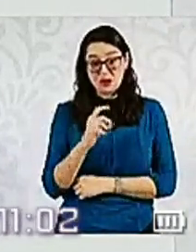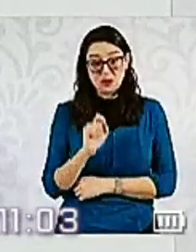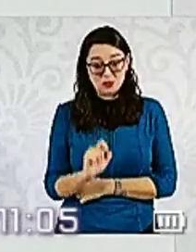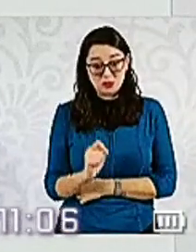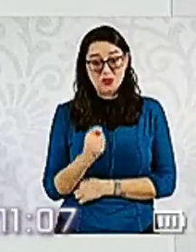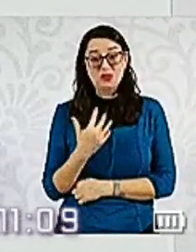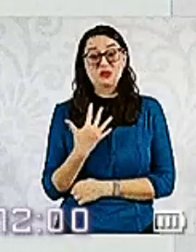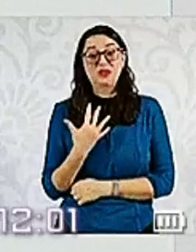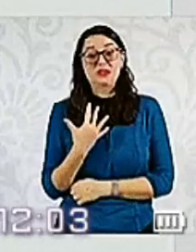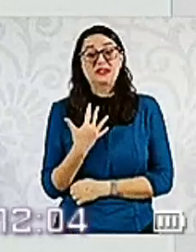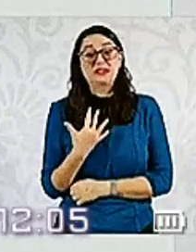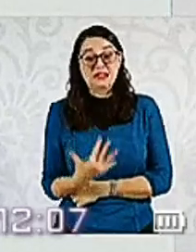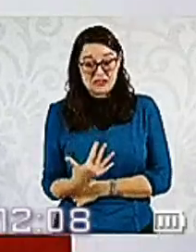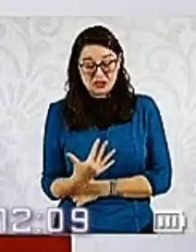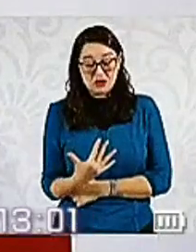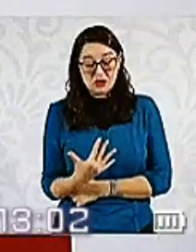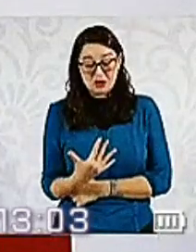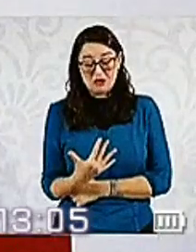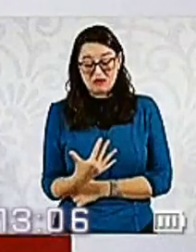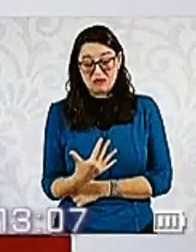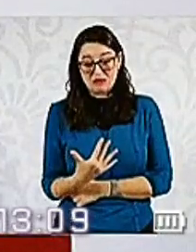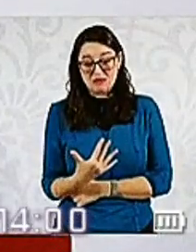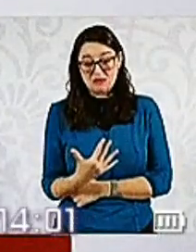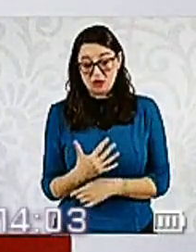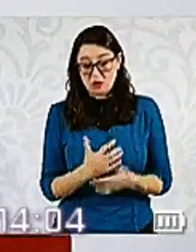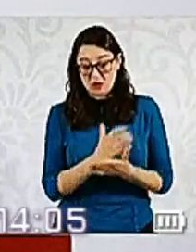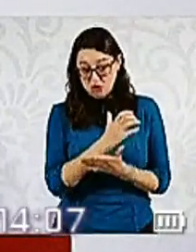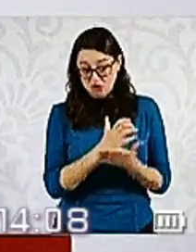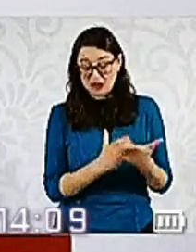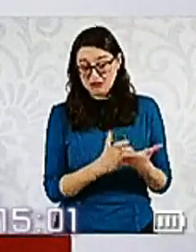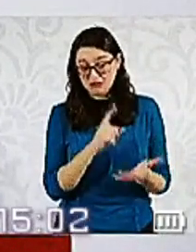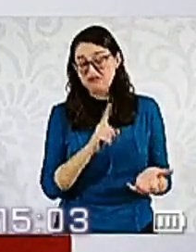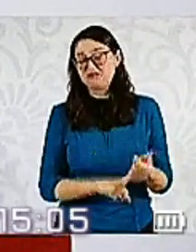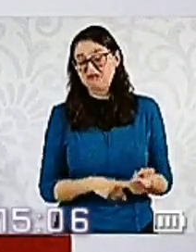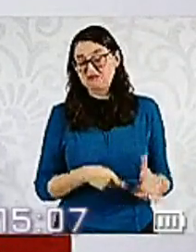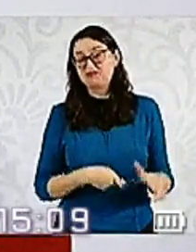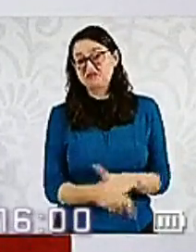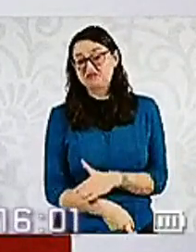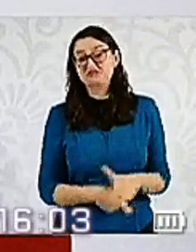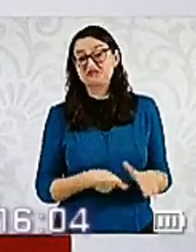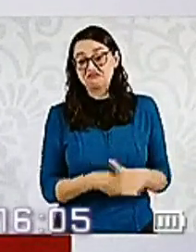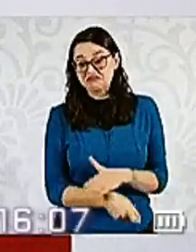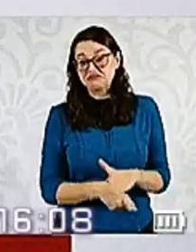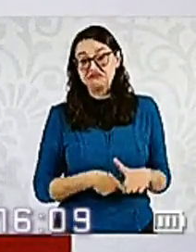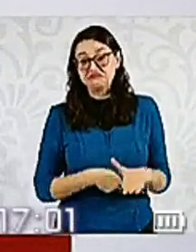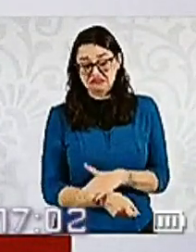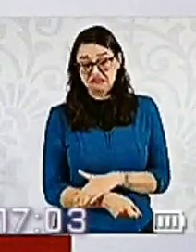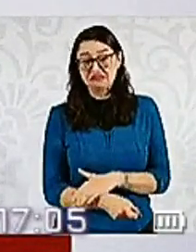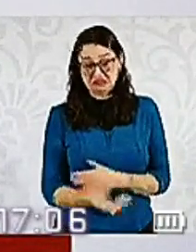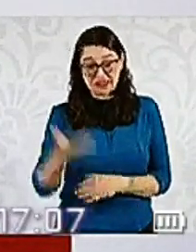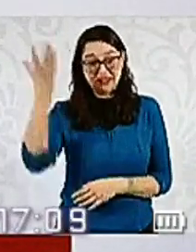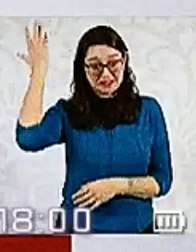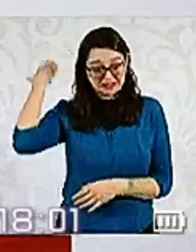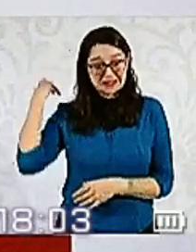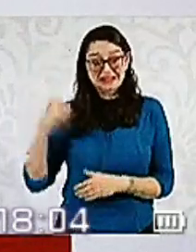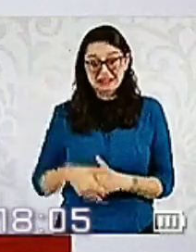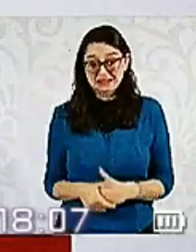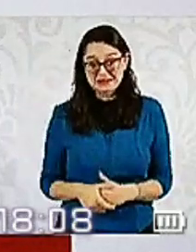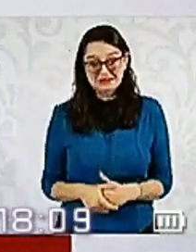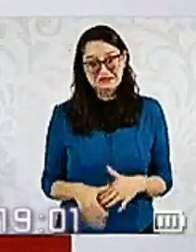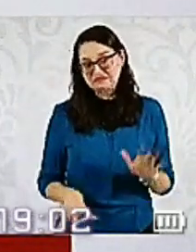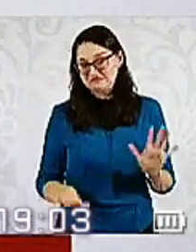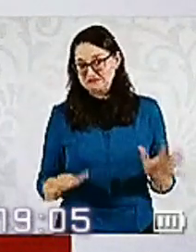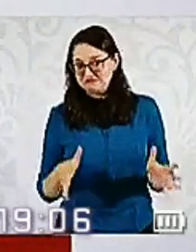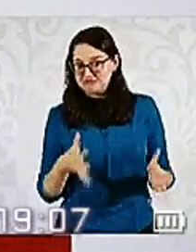4.5% del valor de los contratos eran sobornos, ¿no? Entonces eso también da más o menos